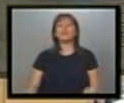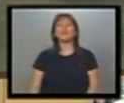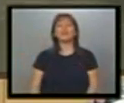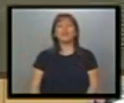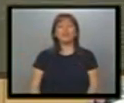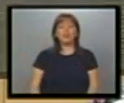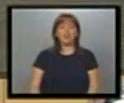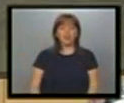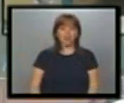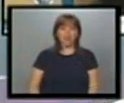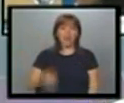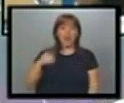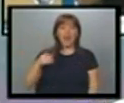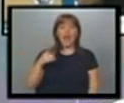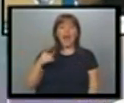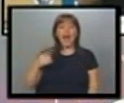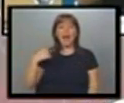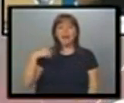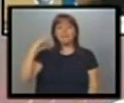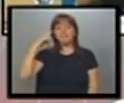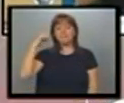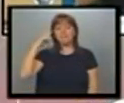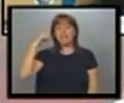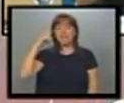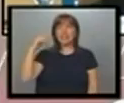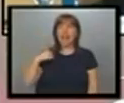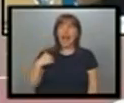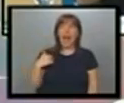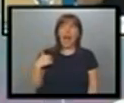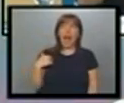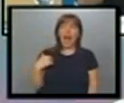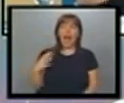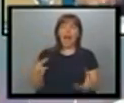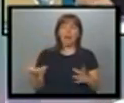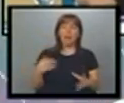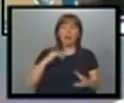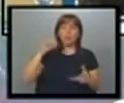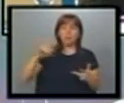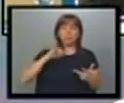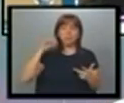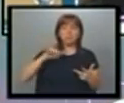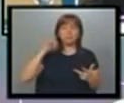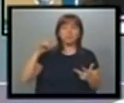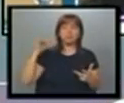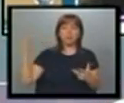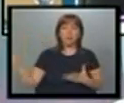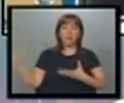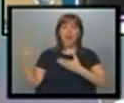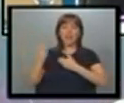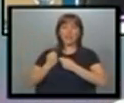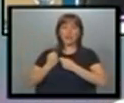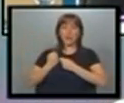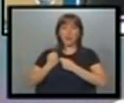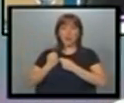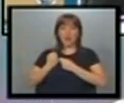él buscó una cuerda, que lo ayudaran, que lo salvaran. Pero esa cuerda nunca llegó. Le